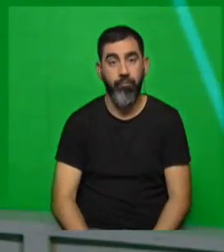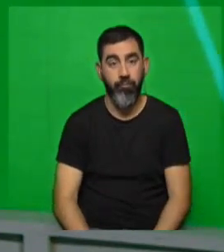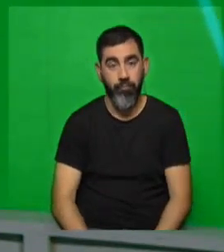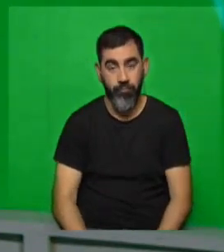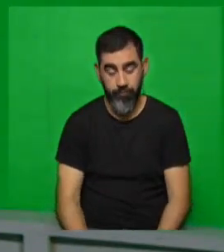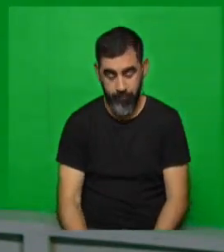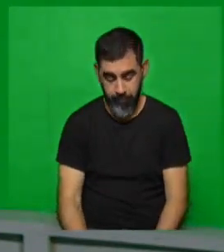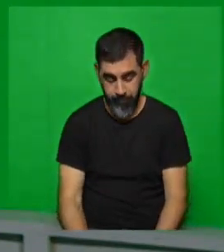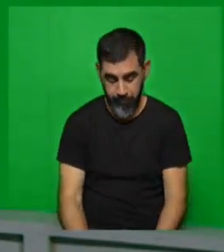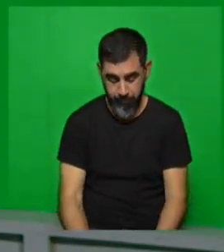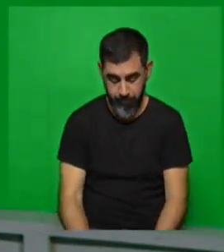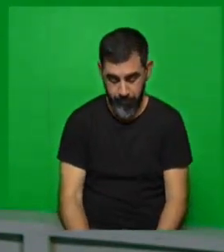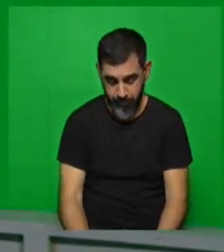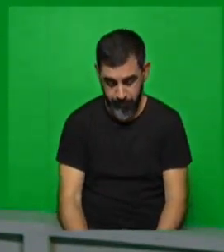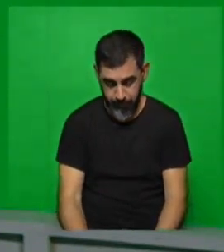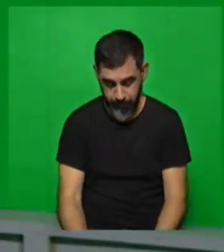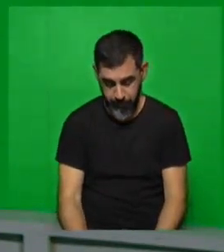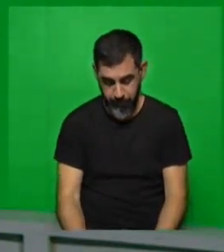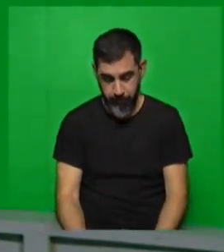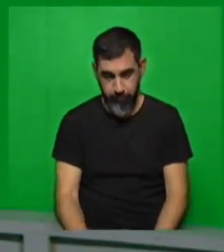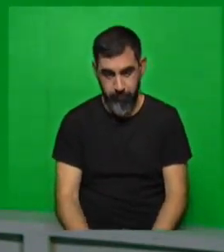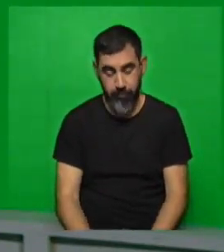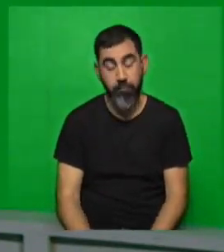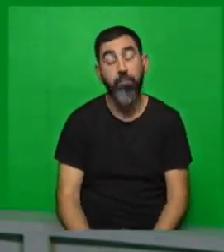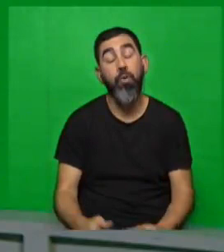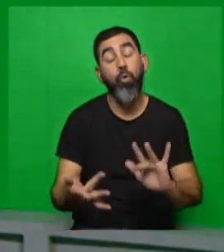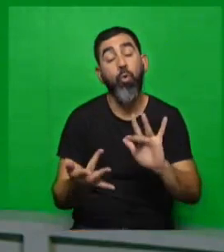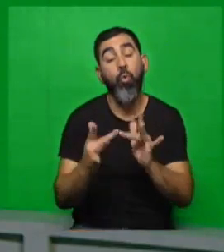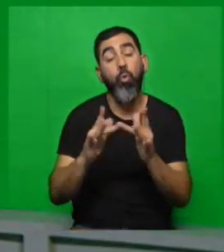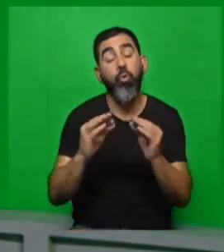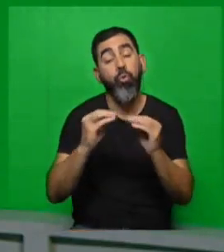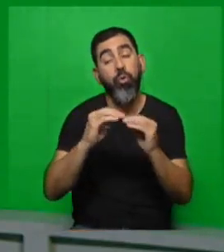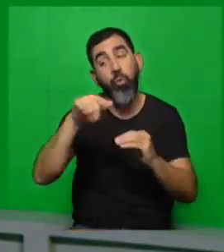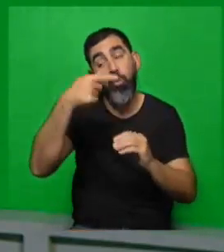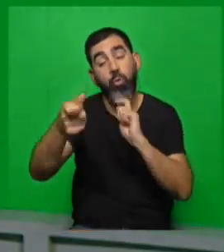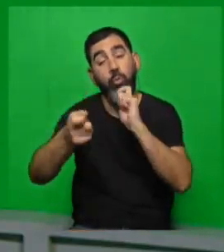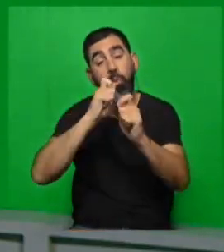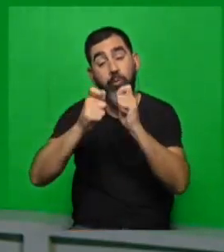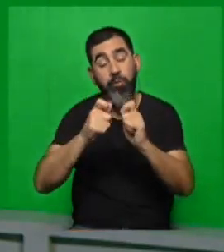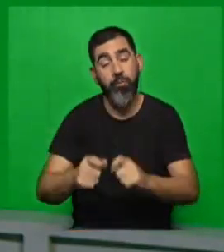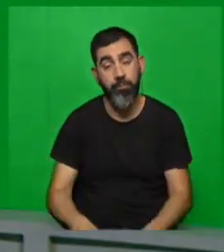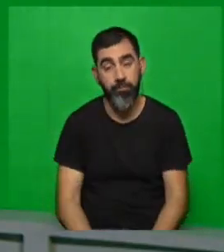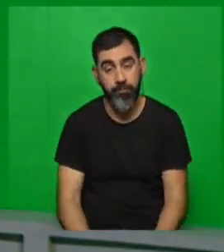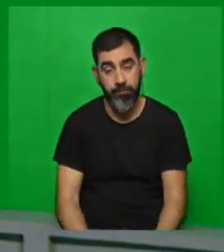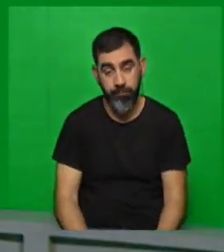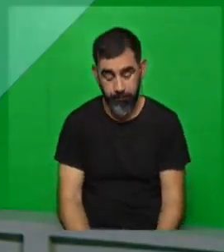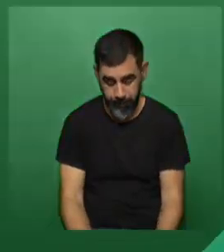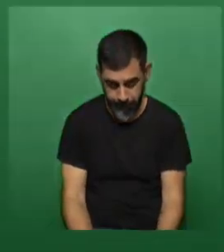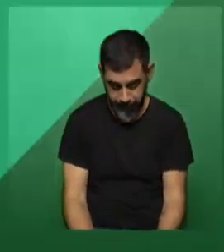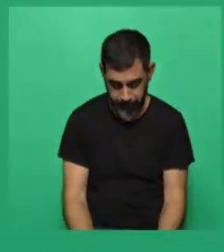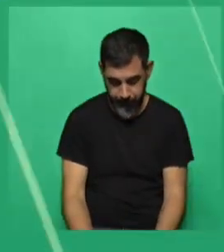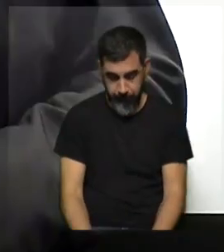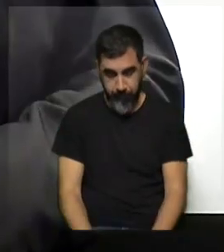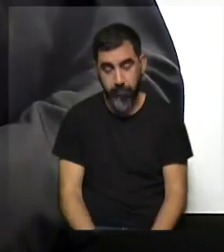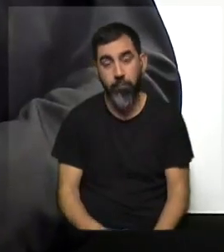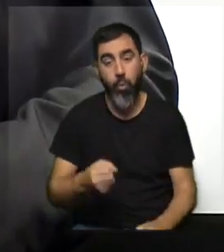propuesta por el ejecutivo vamos a ir ahora a recibir a nuestro segundo periodista Federico y urkovic buen mediodía Federico Cómo estás adelante